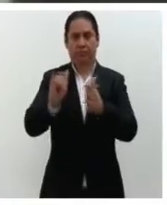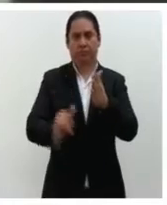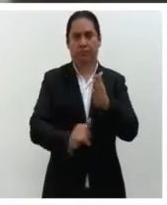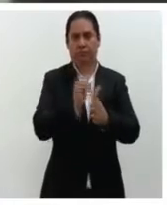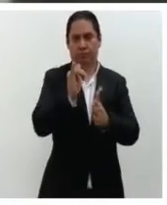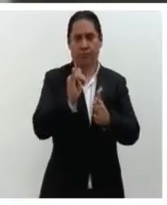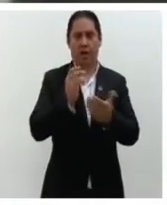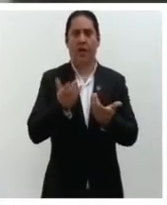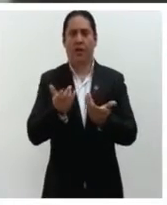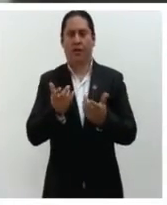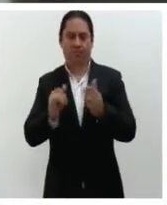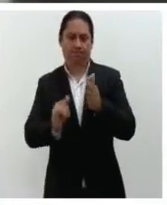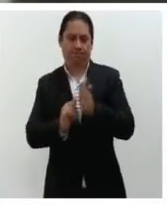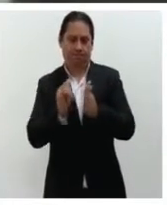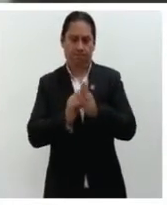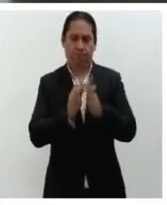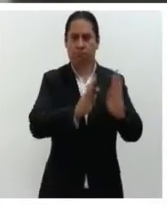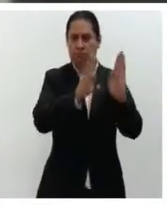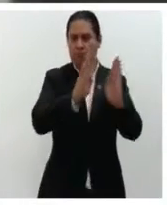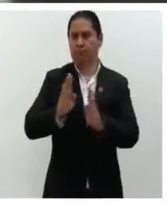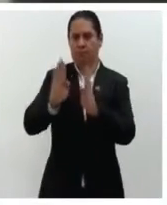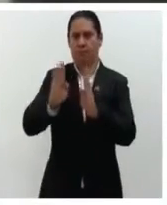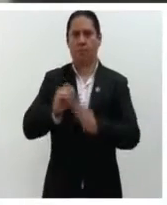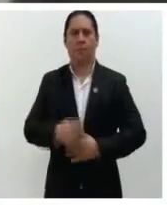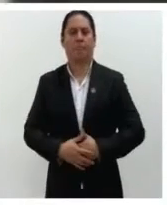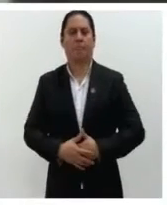sus instalaciones.